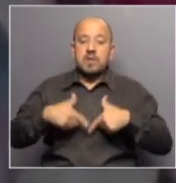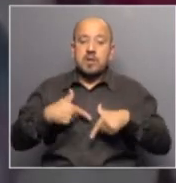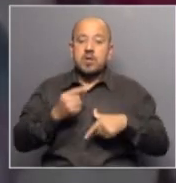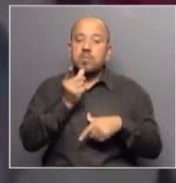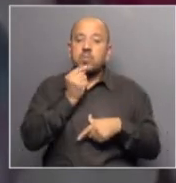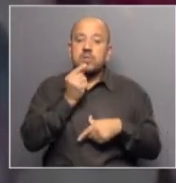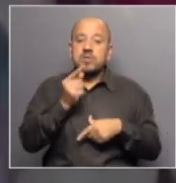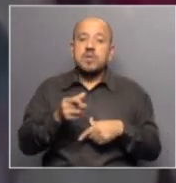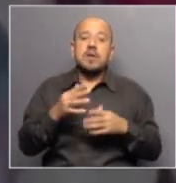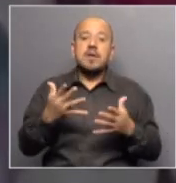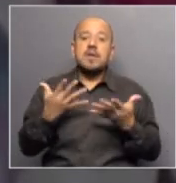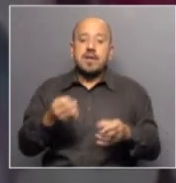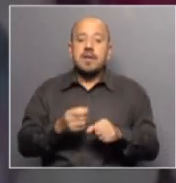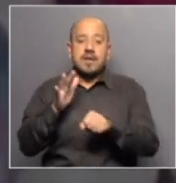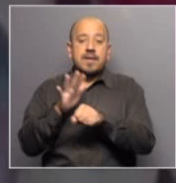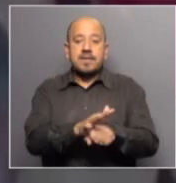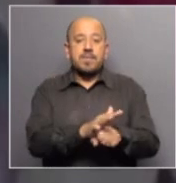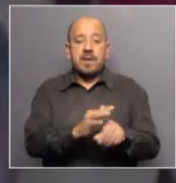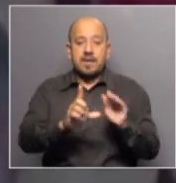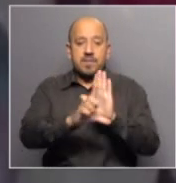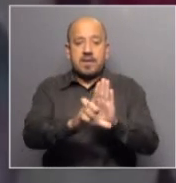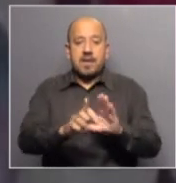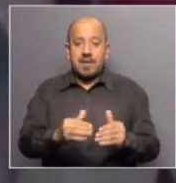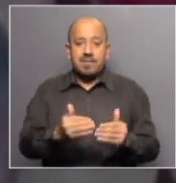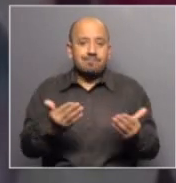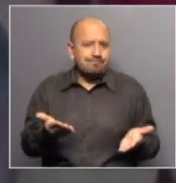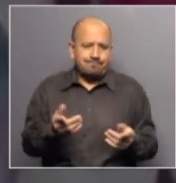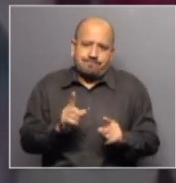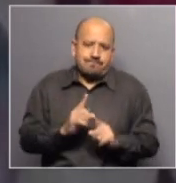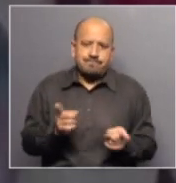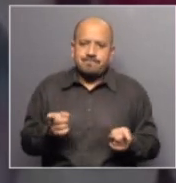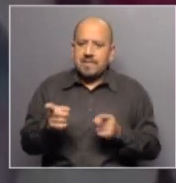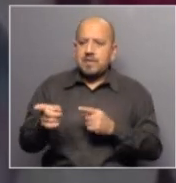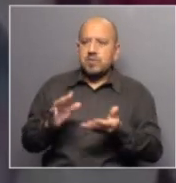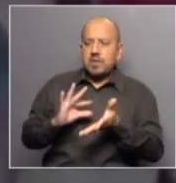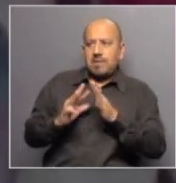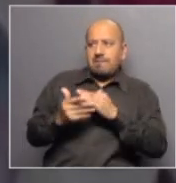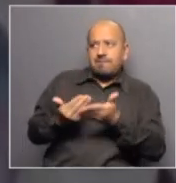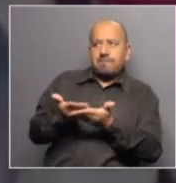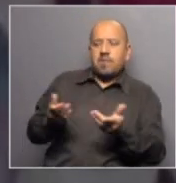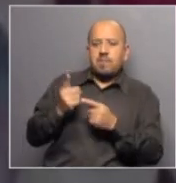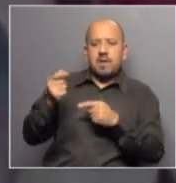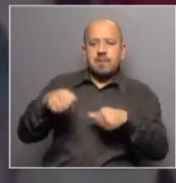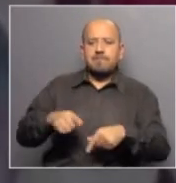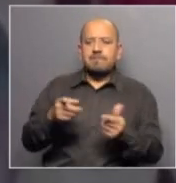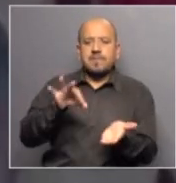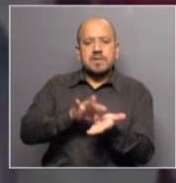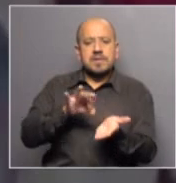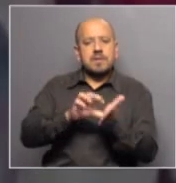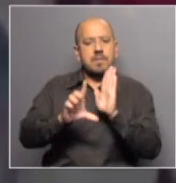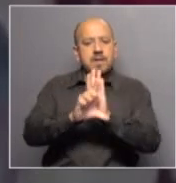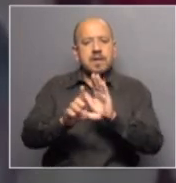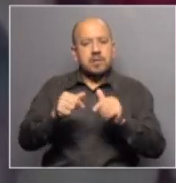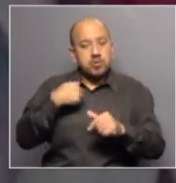Interior quiera saltar por arriba de una ley vigente es una señal que debilita a todo el sistema legal,